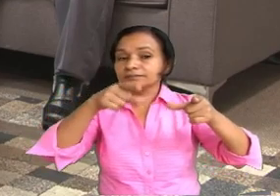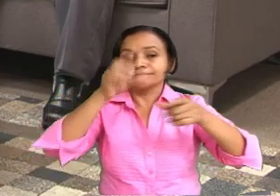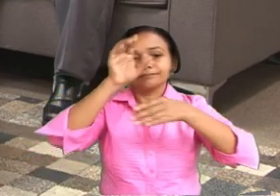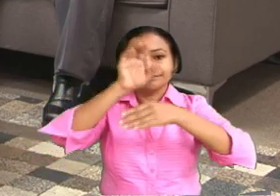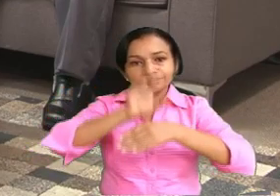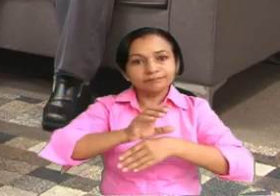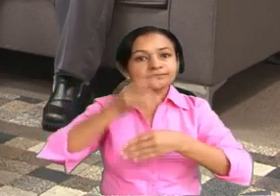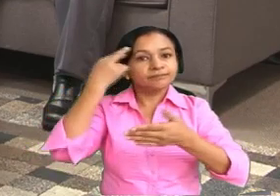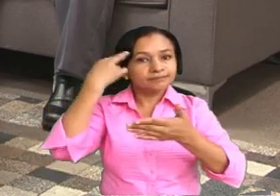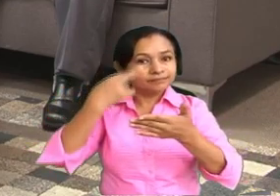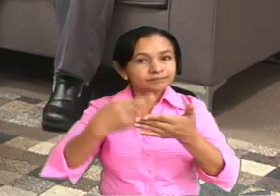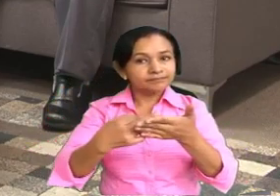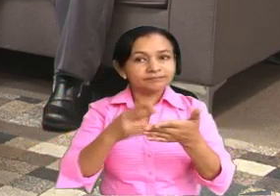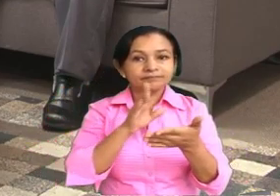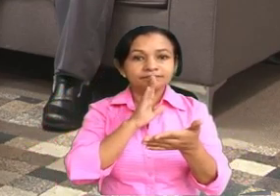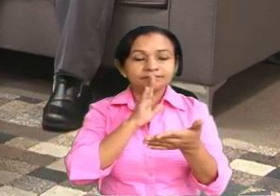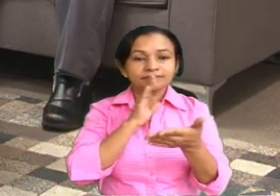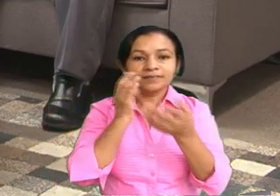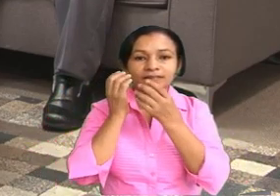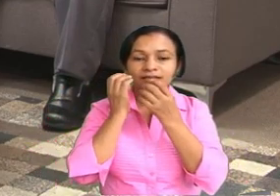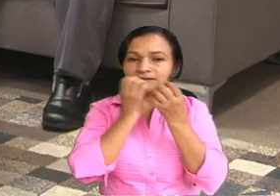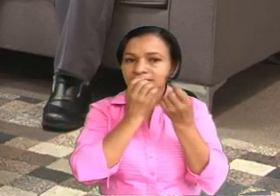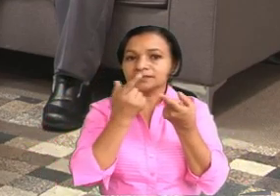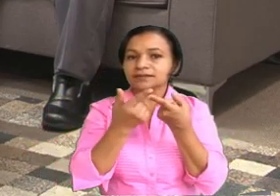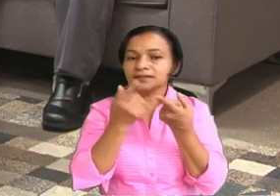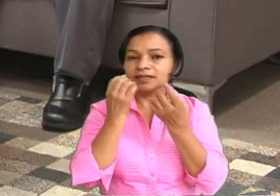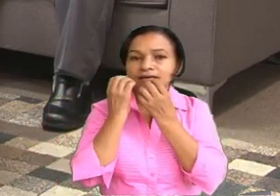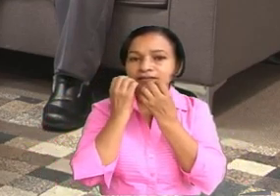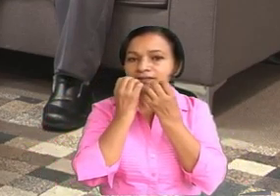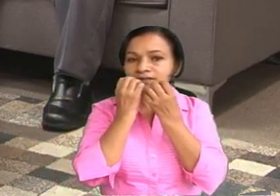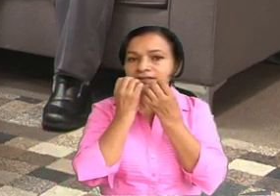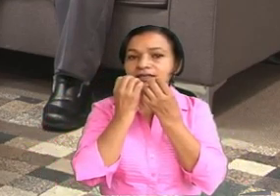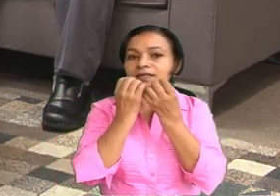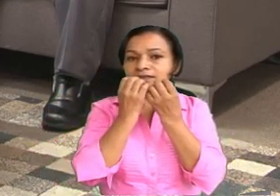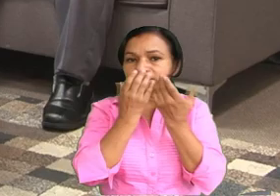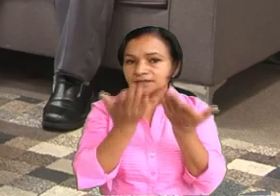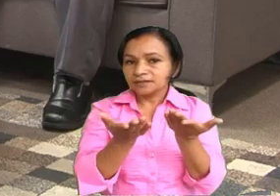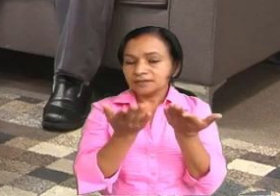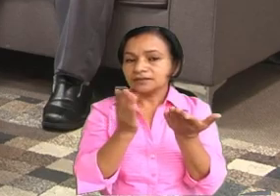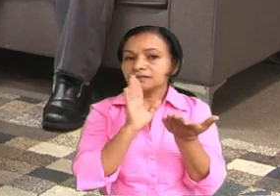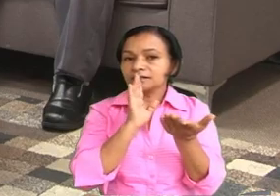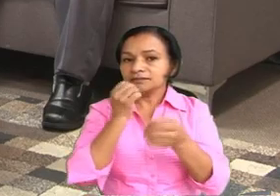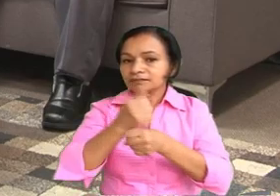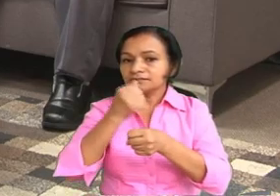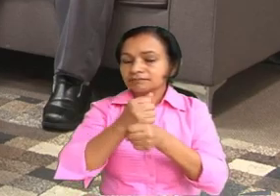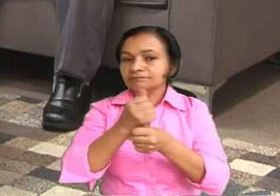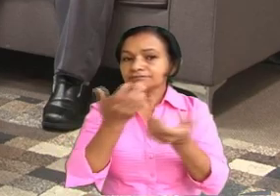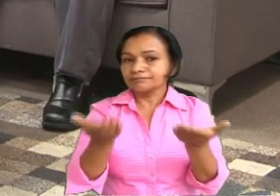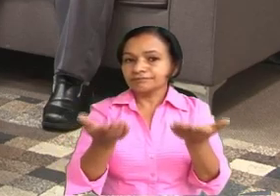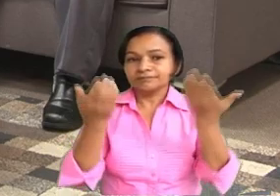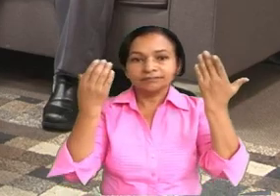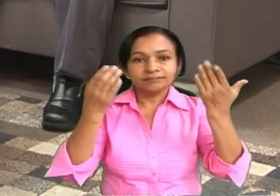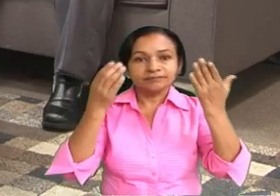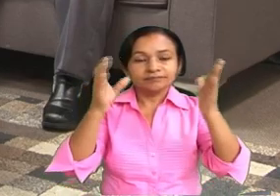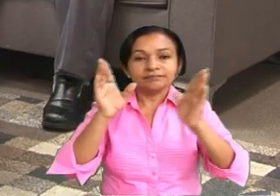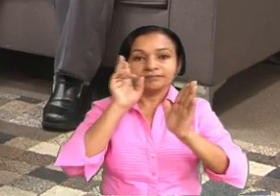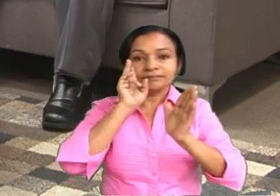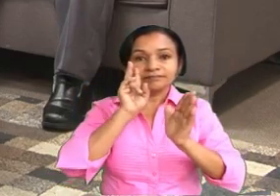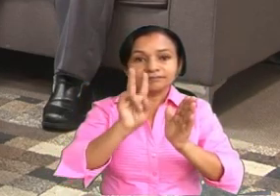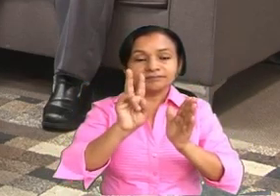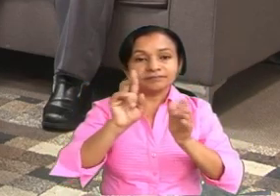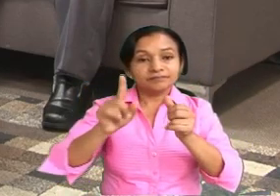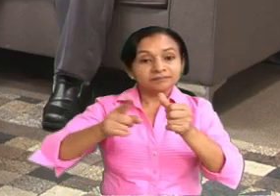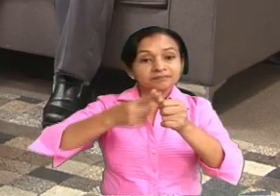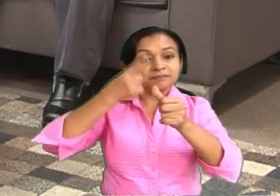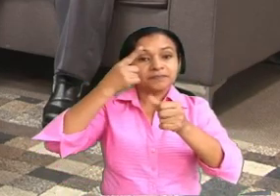O sea, si estamos hablando del maíz, con todo lo que se está elaborando. Y también ver que desde los